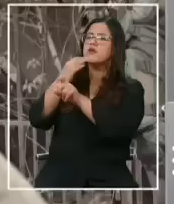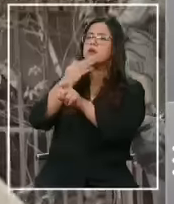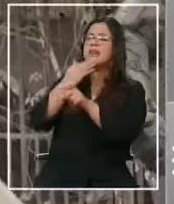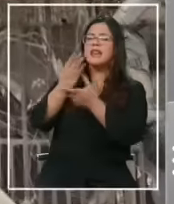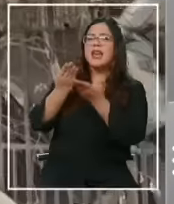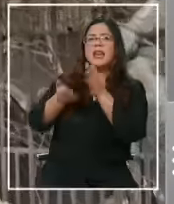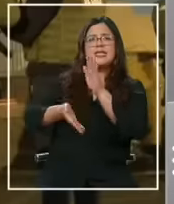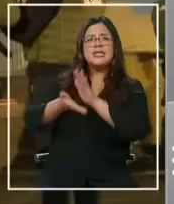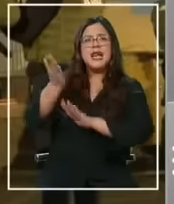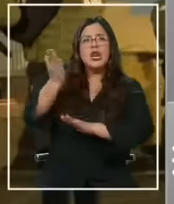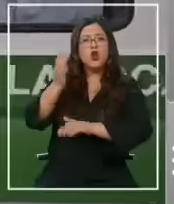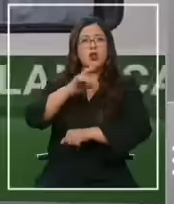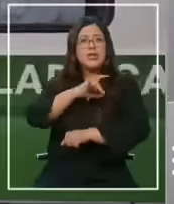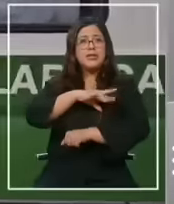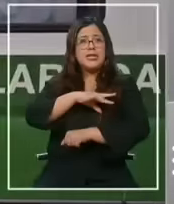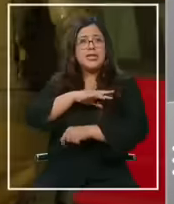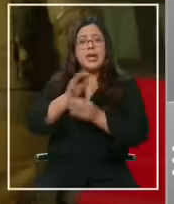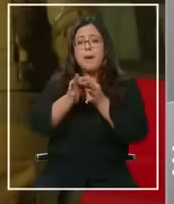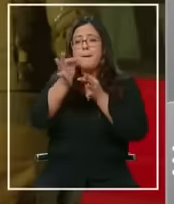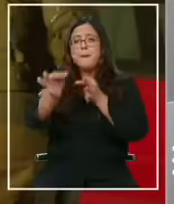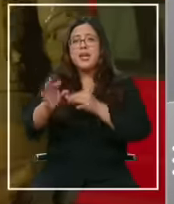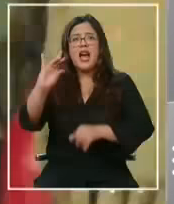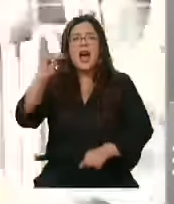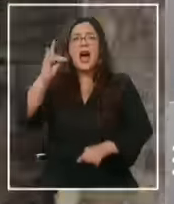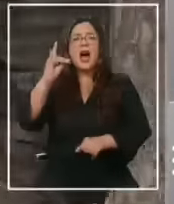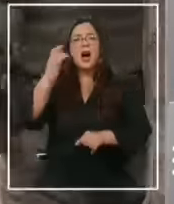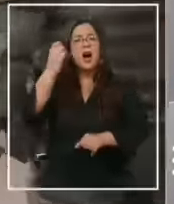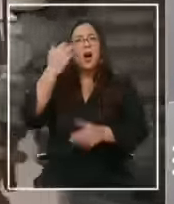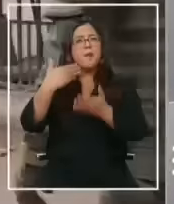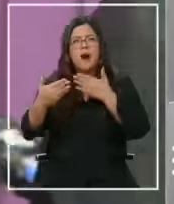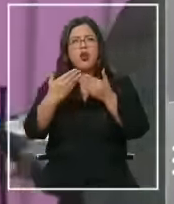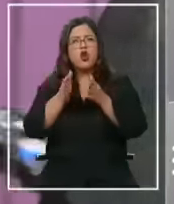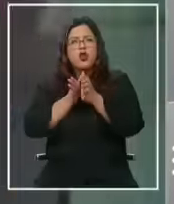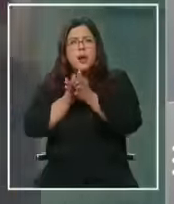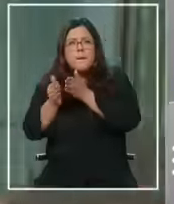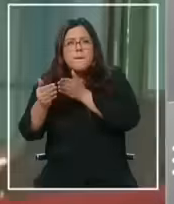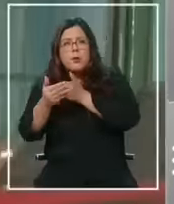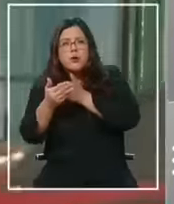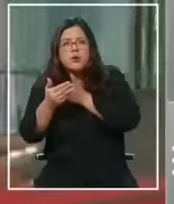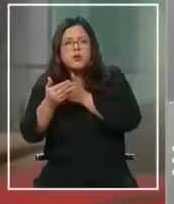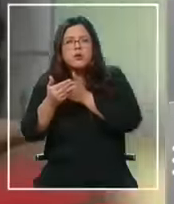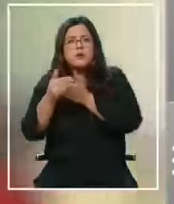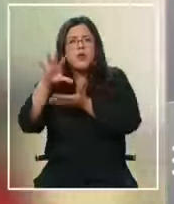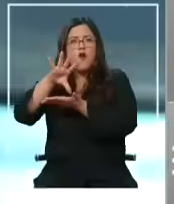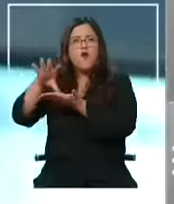Chile hacia Bolivia. ¿Se sabe con exactitud por dónde cruzó la frontera?